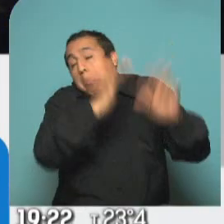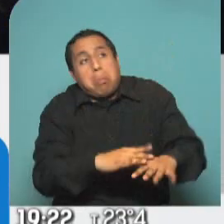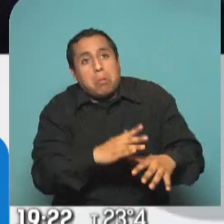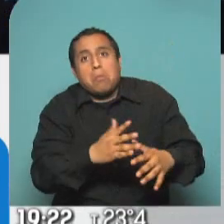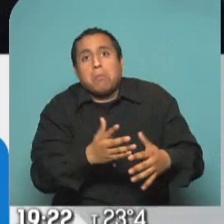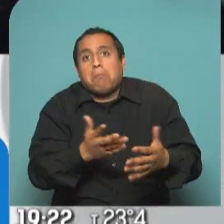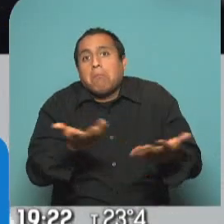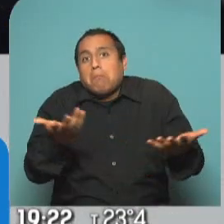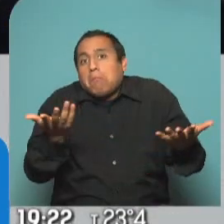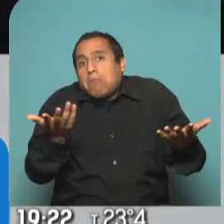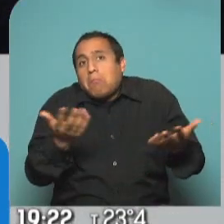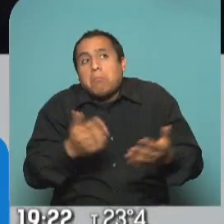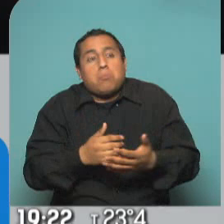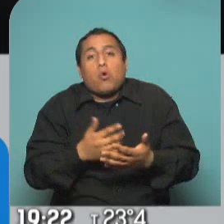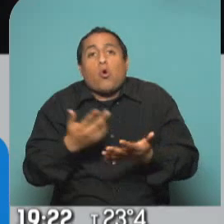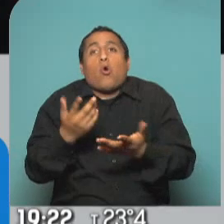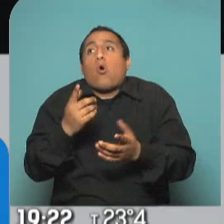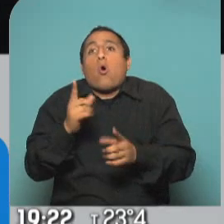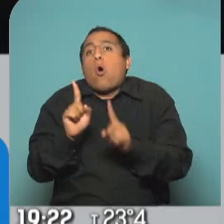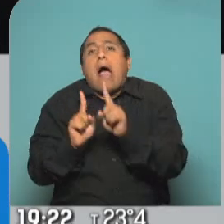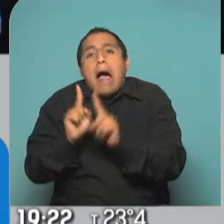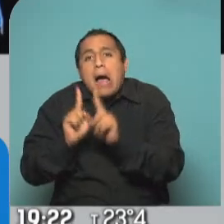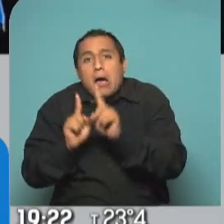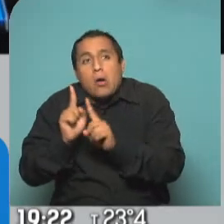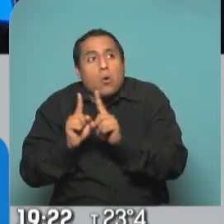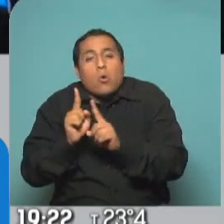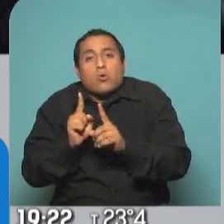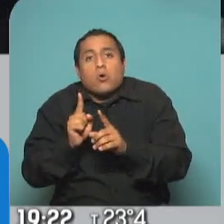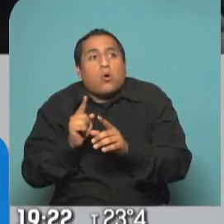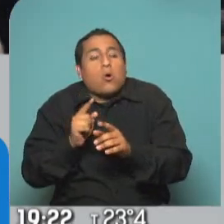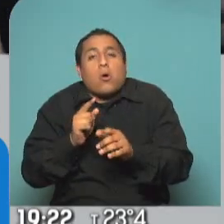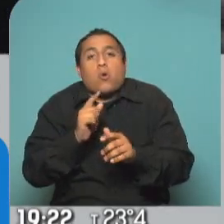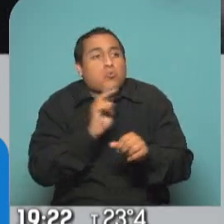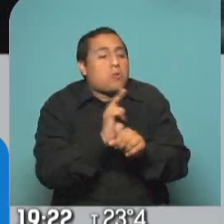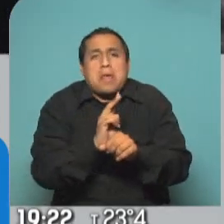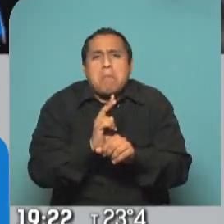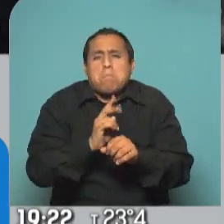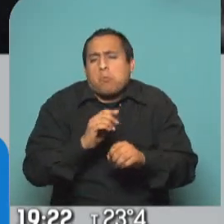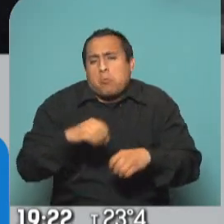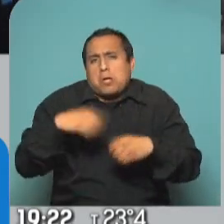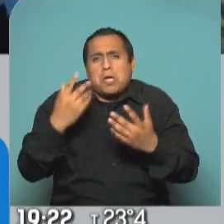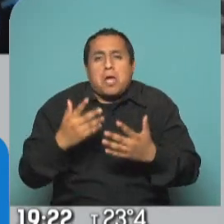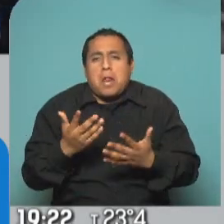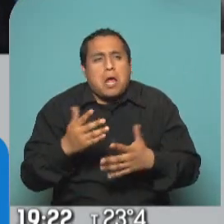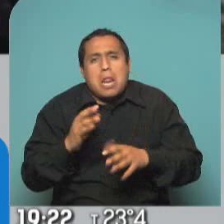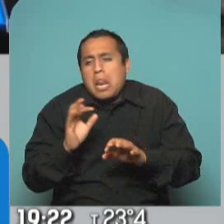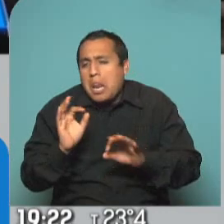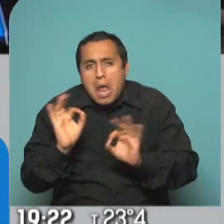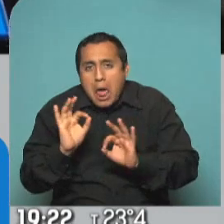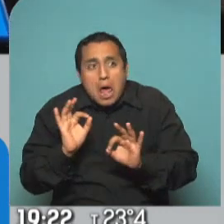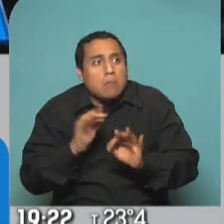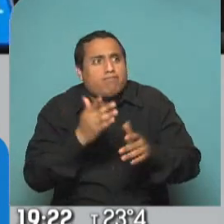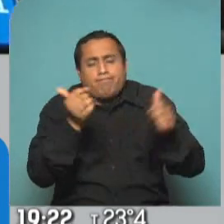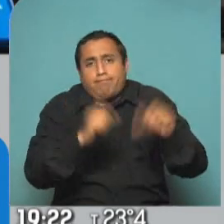o mala actuación de la gente de higiene. No sé, la verdad, no se puede hacer nada. Y decían 15